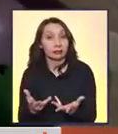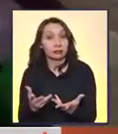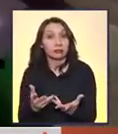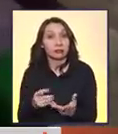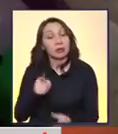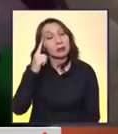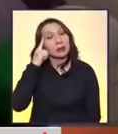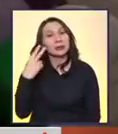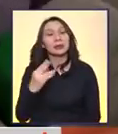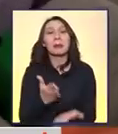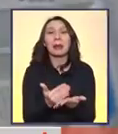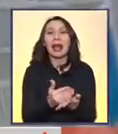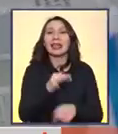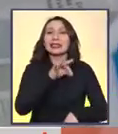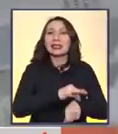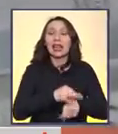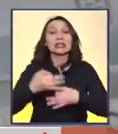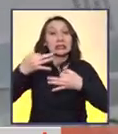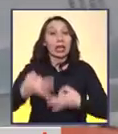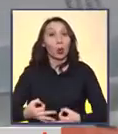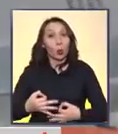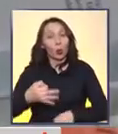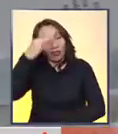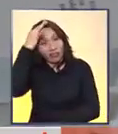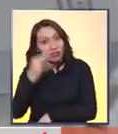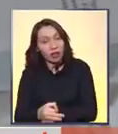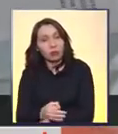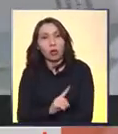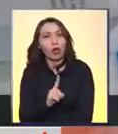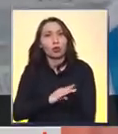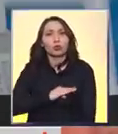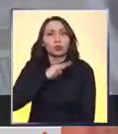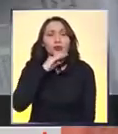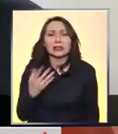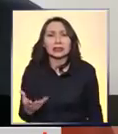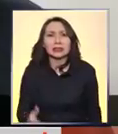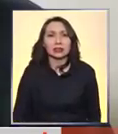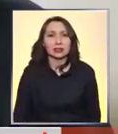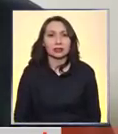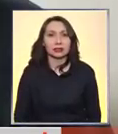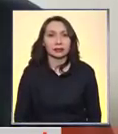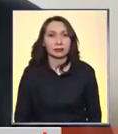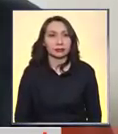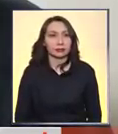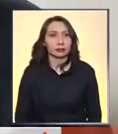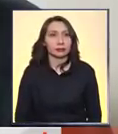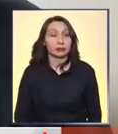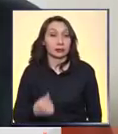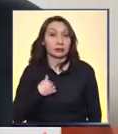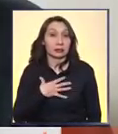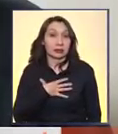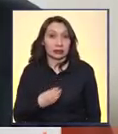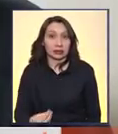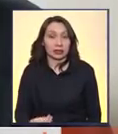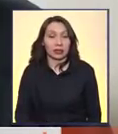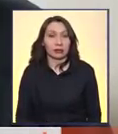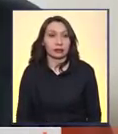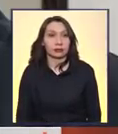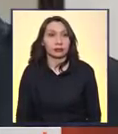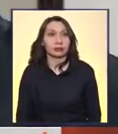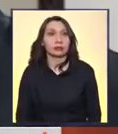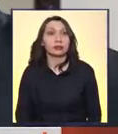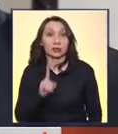plan de salud y seguro catastrófico no son suficientes? ¿Y dónde tiene la plata? Mi hija. Ella cubre los